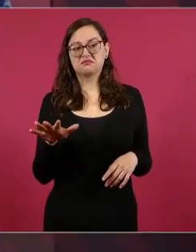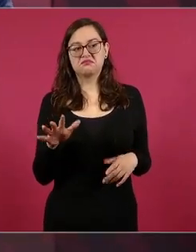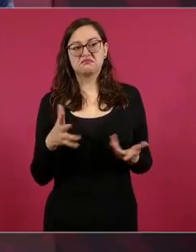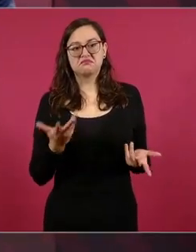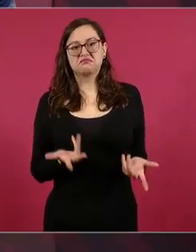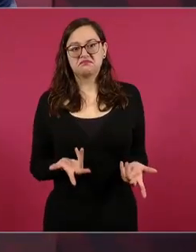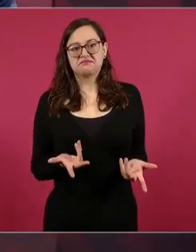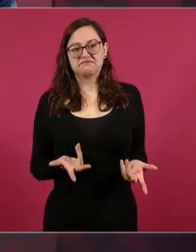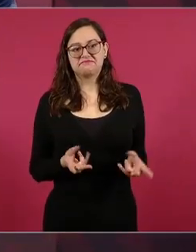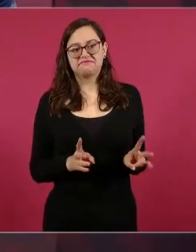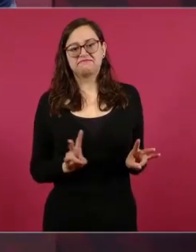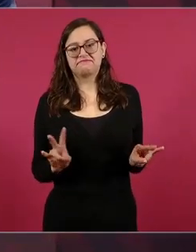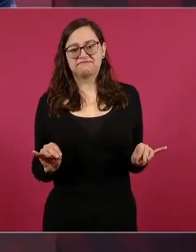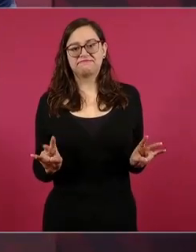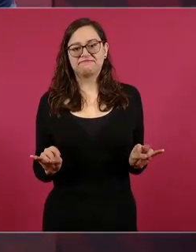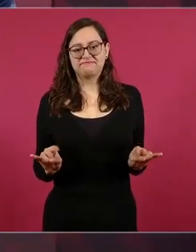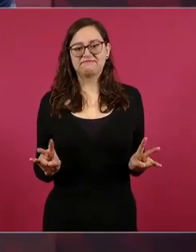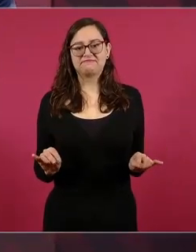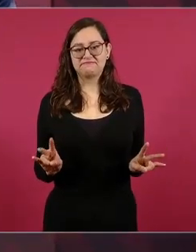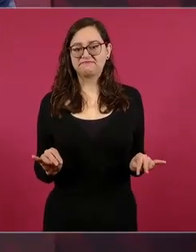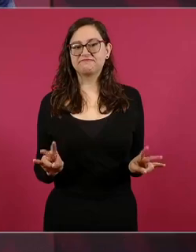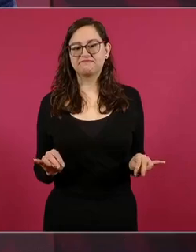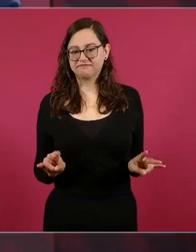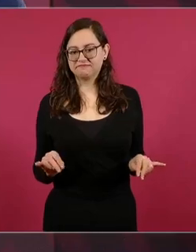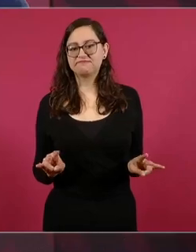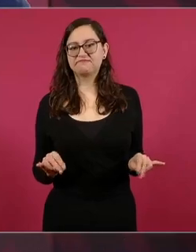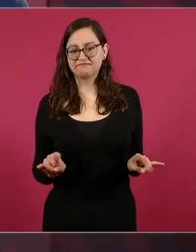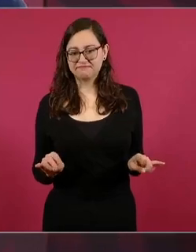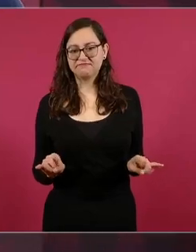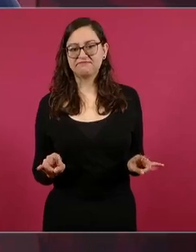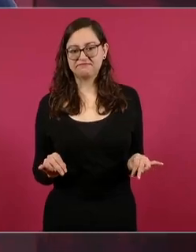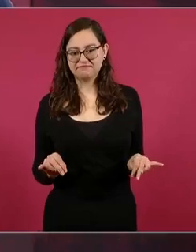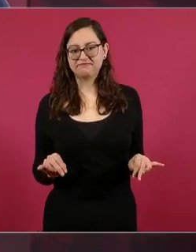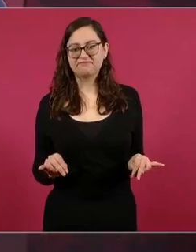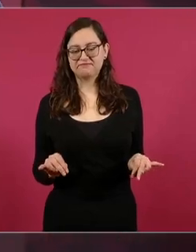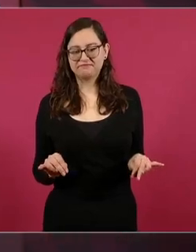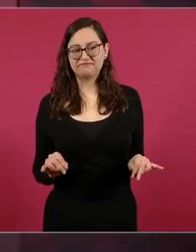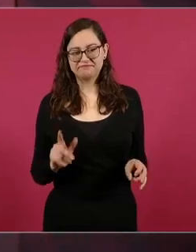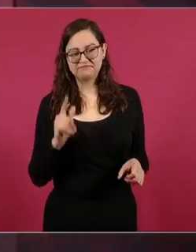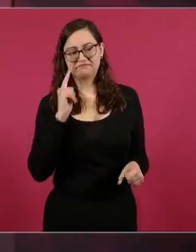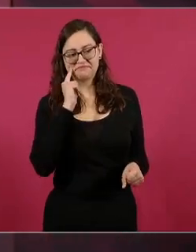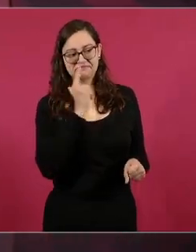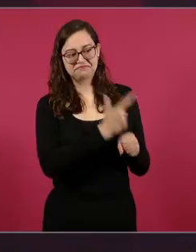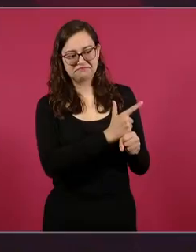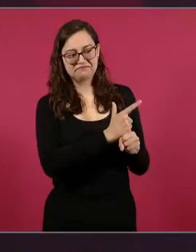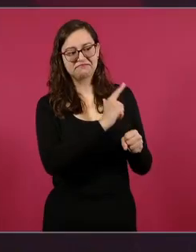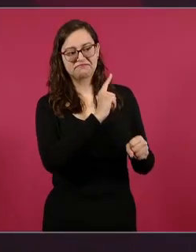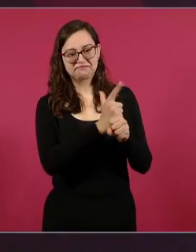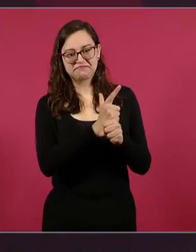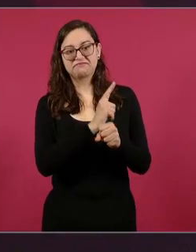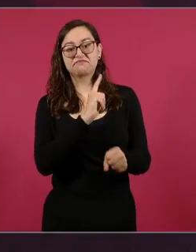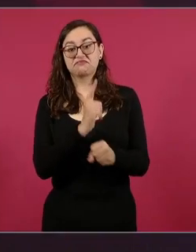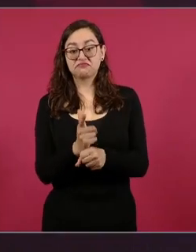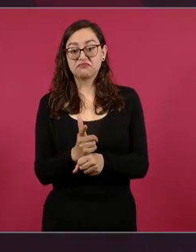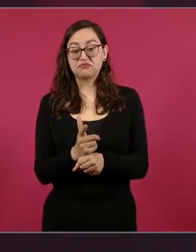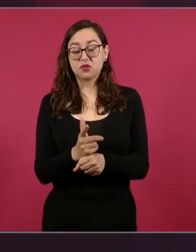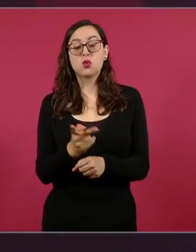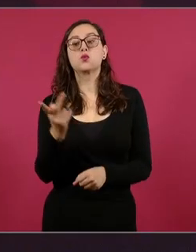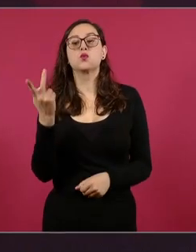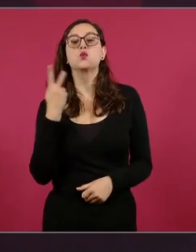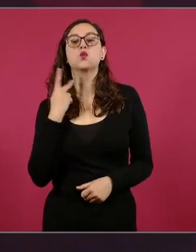está mucho, mucho, muy consciente, muy politizada,